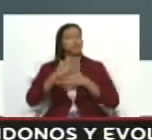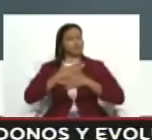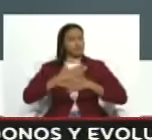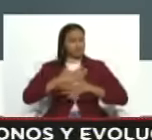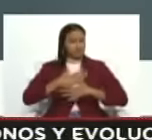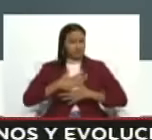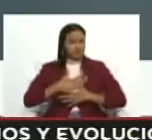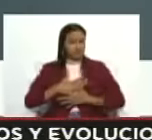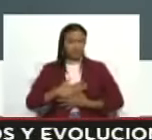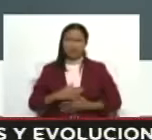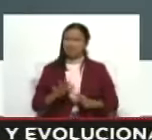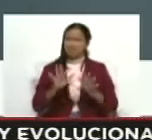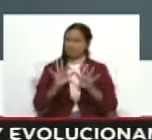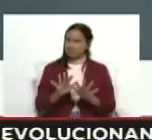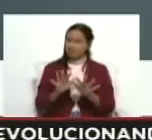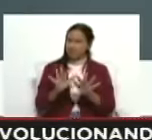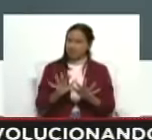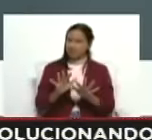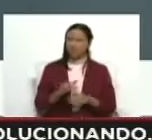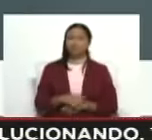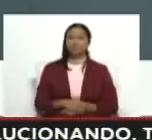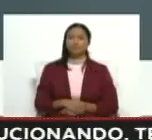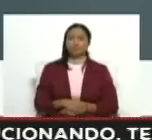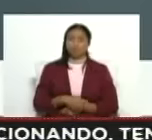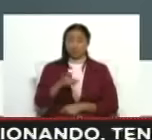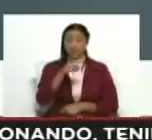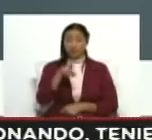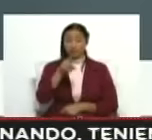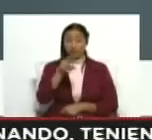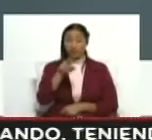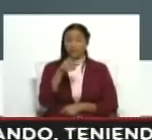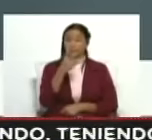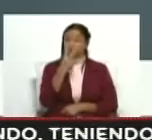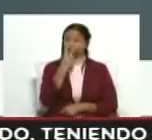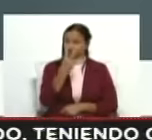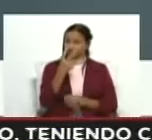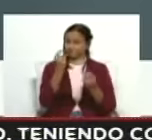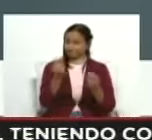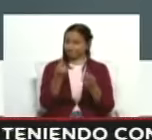con atención, pero póngase un pañuelo en la nariz, por favor. A oír.